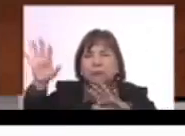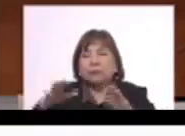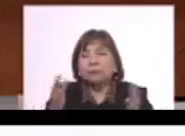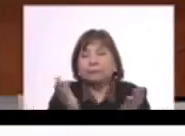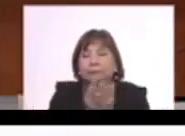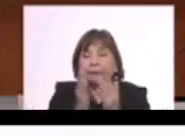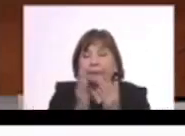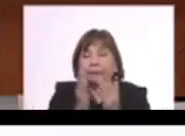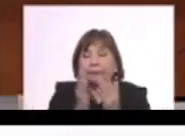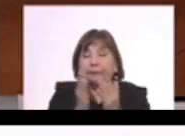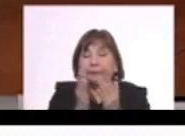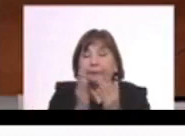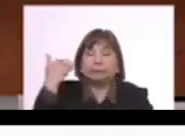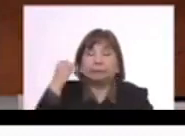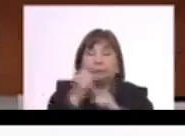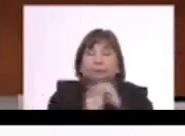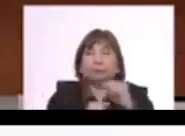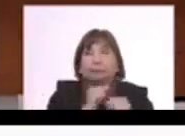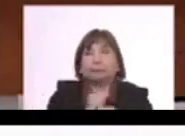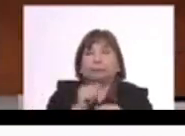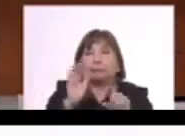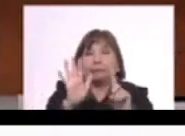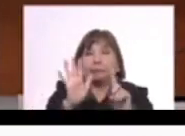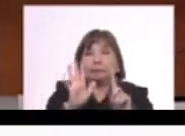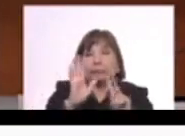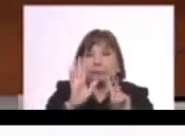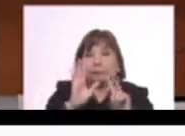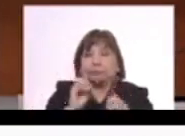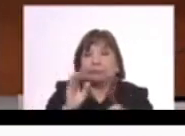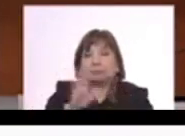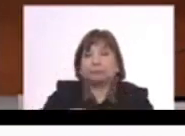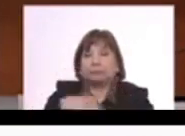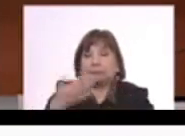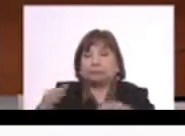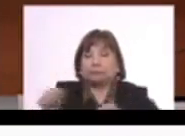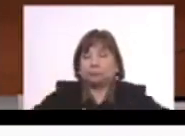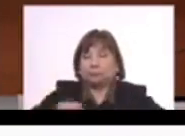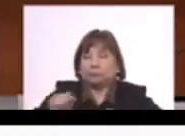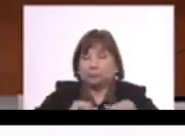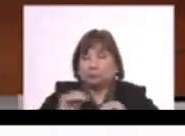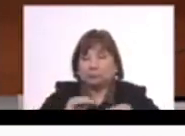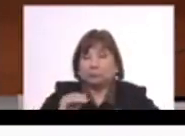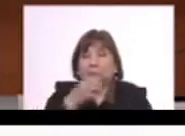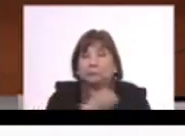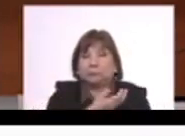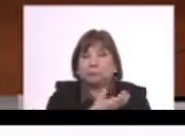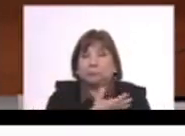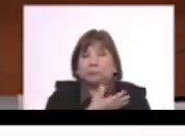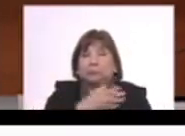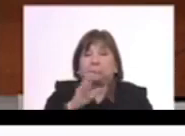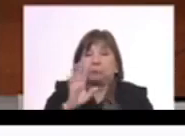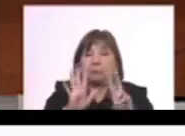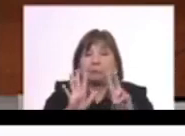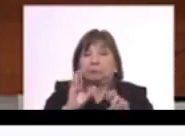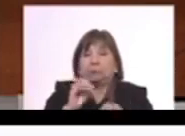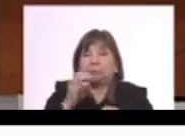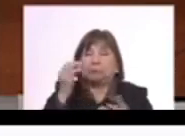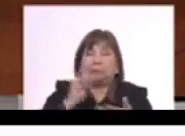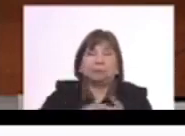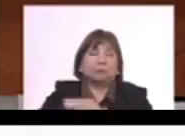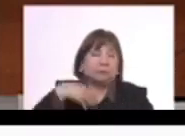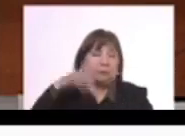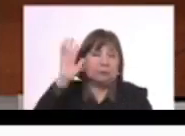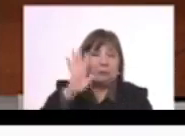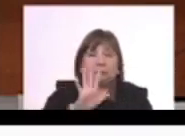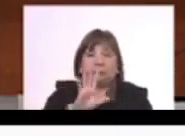colegios que se construyeron en la década del 70, después del terremoto que hubo en mayo del 70, ya tienen 50